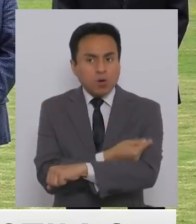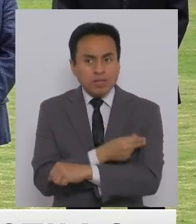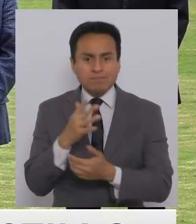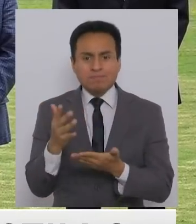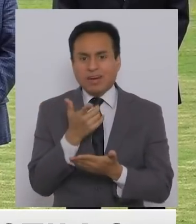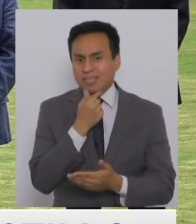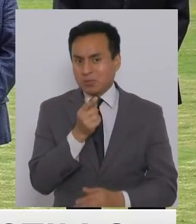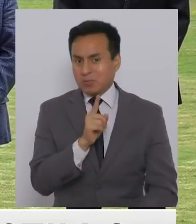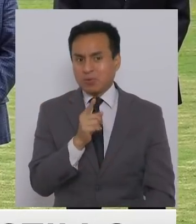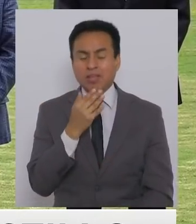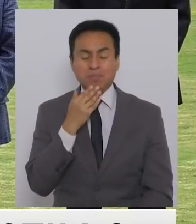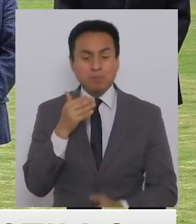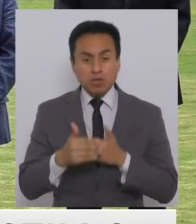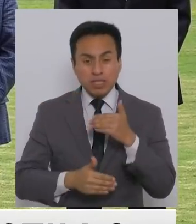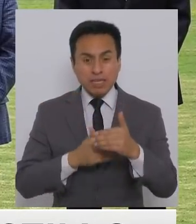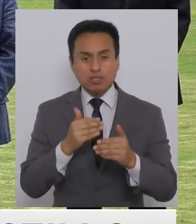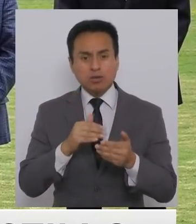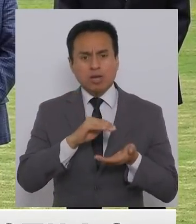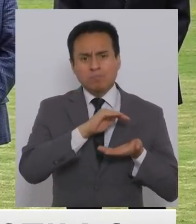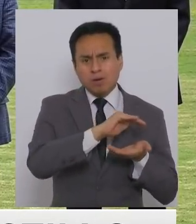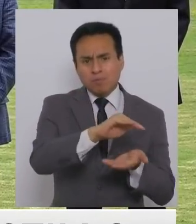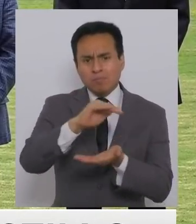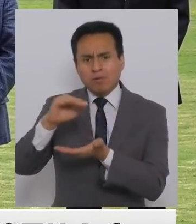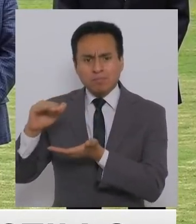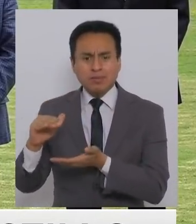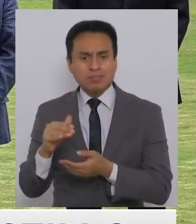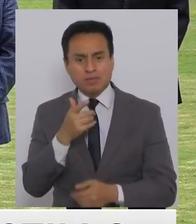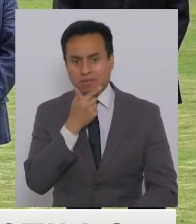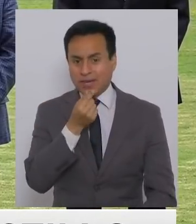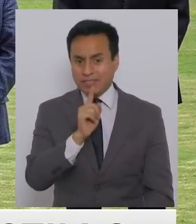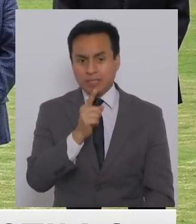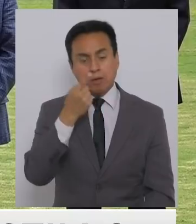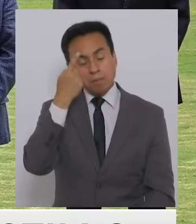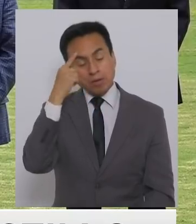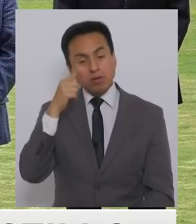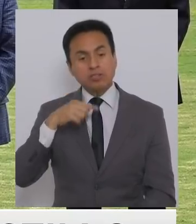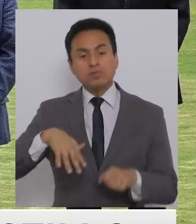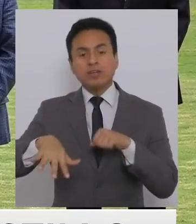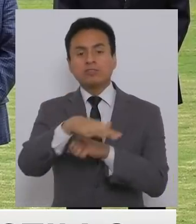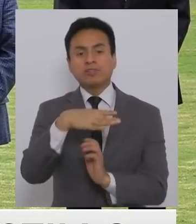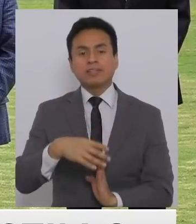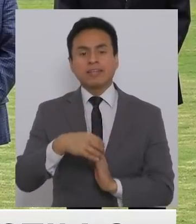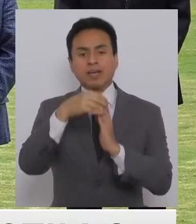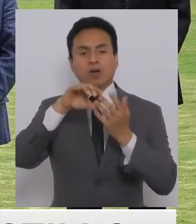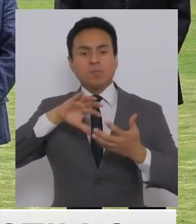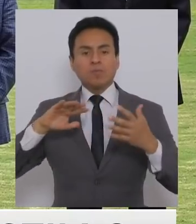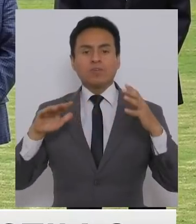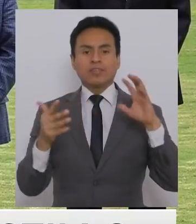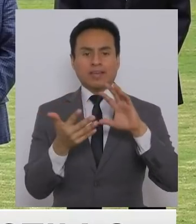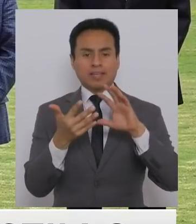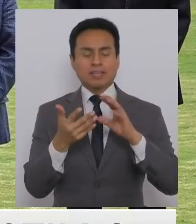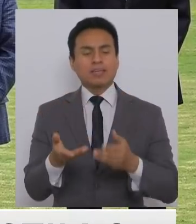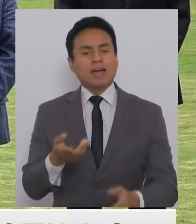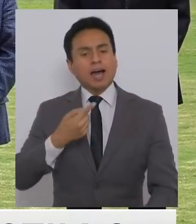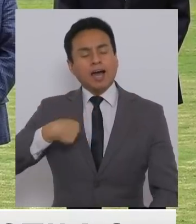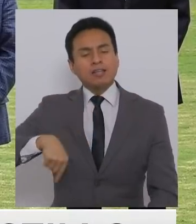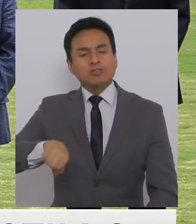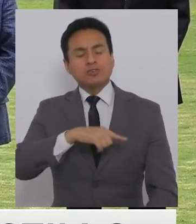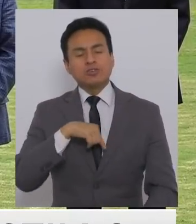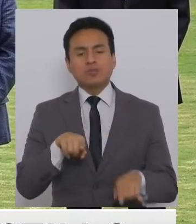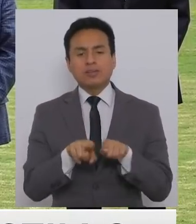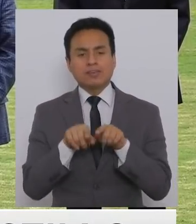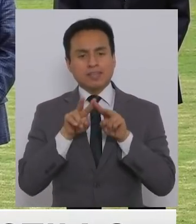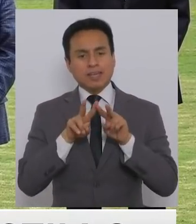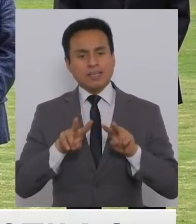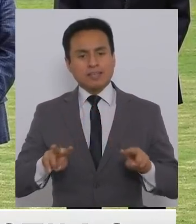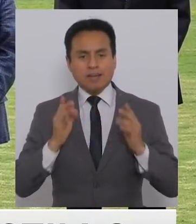sido fácil el proceso de distribución. Pero esto nos pone en una situación de liderazgo a nivel mundial que nos da mucha